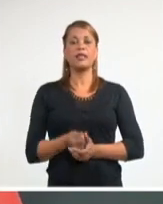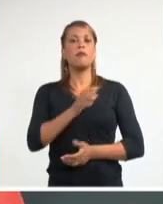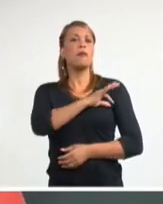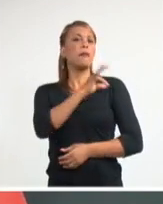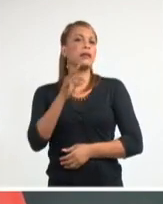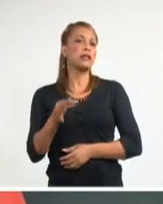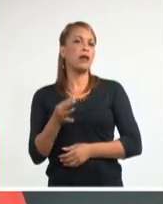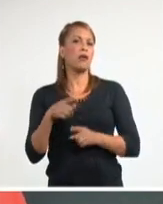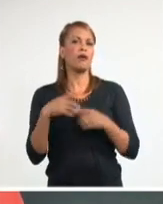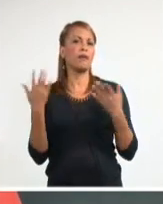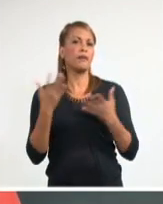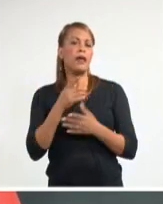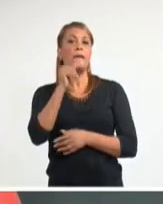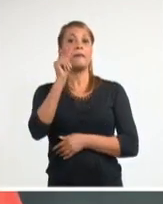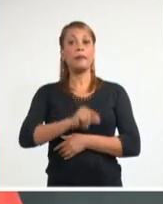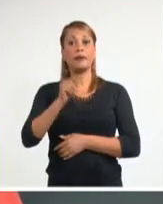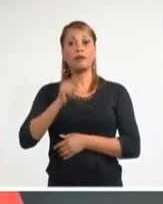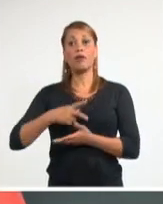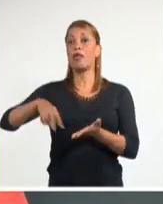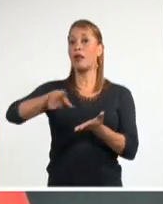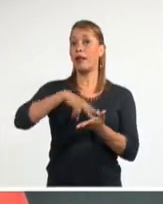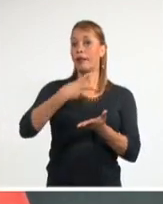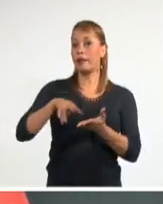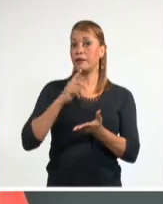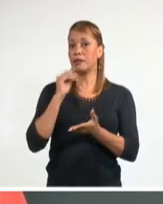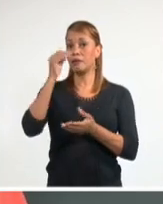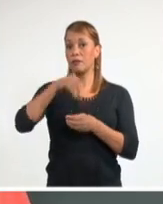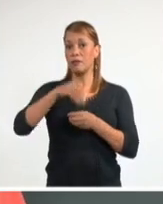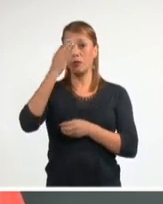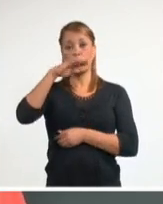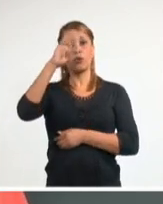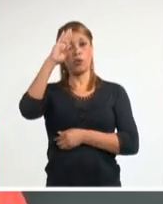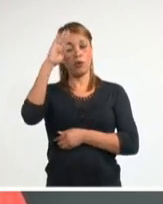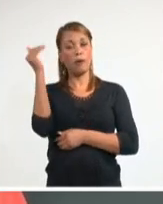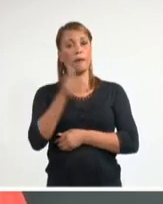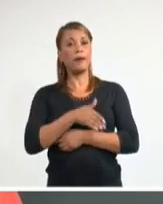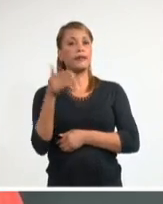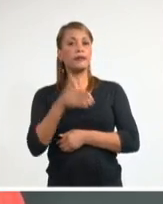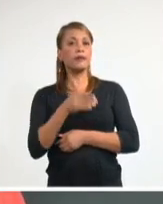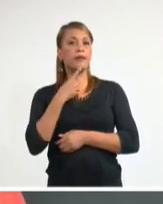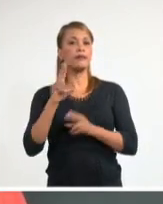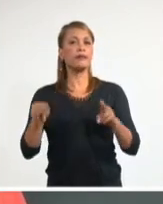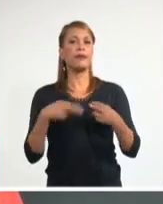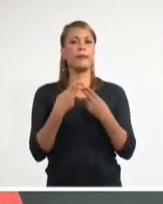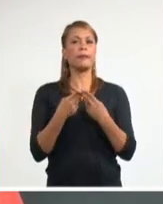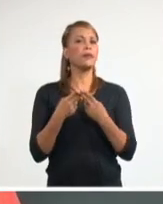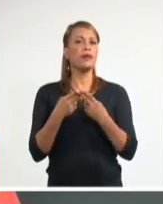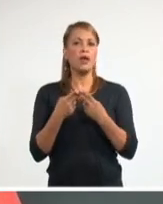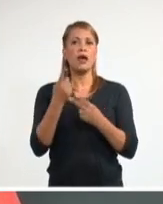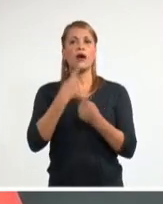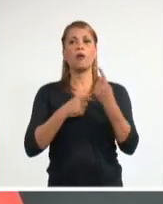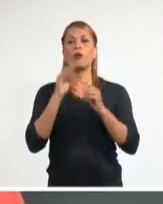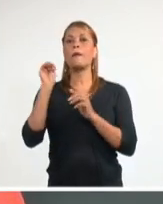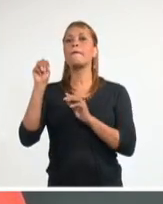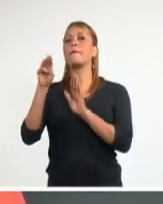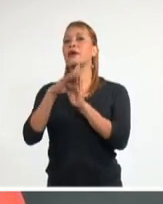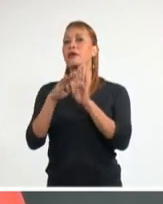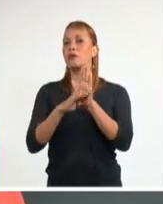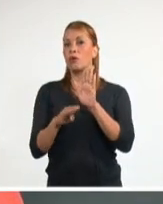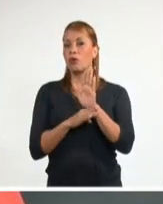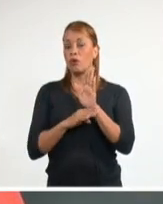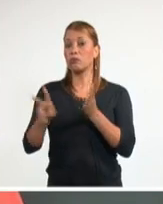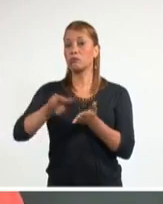a personalidades de la danza en nuestro país y también nos asisten a este evento los metodólogos de danza del sistema de